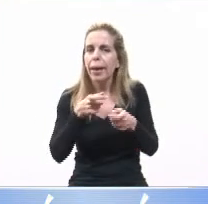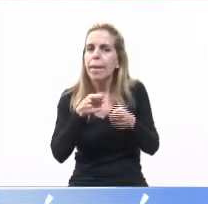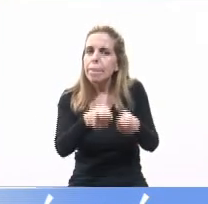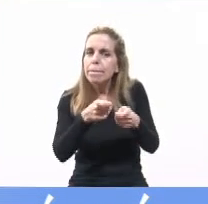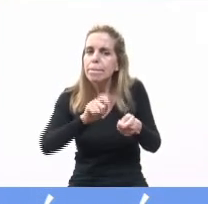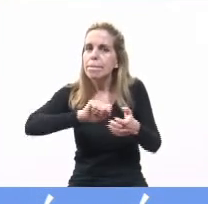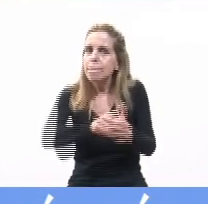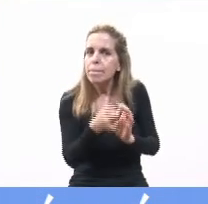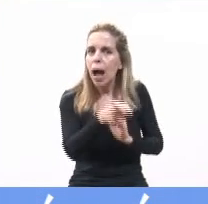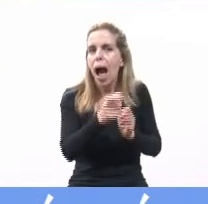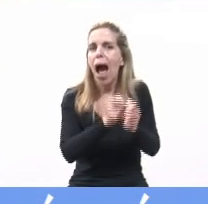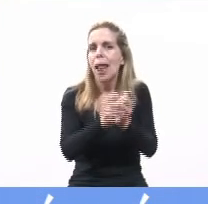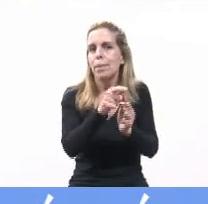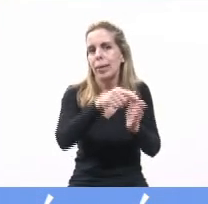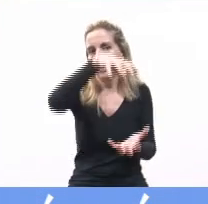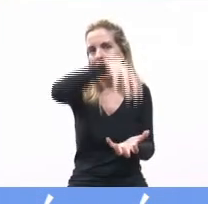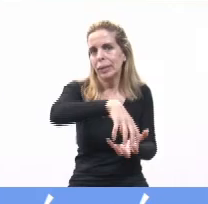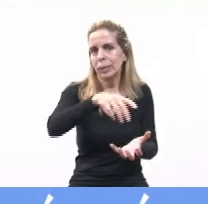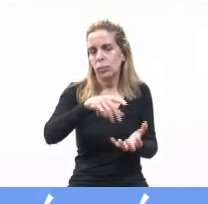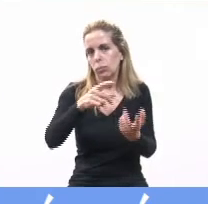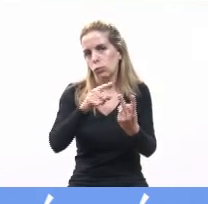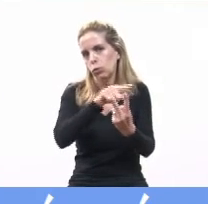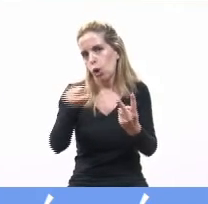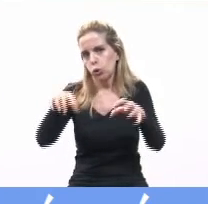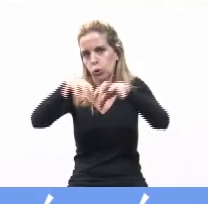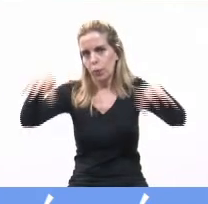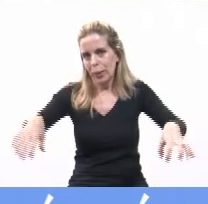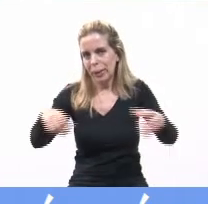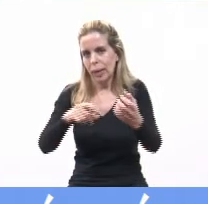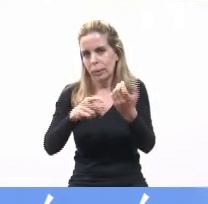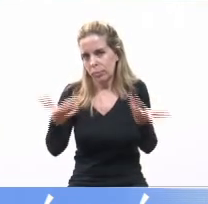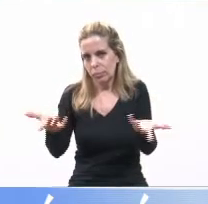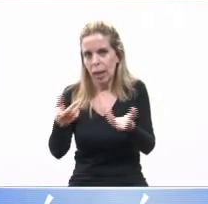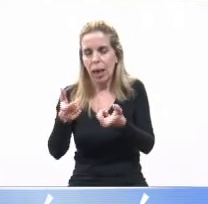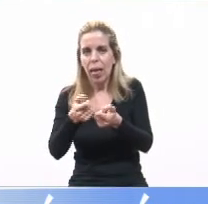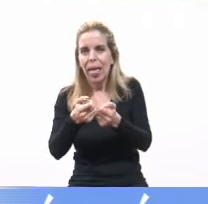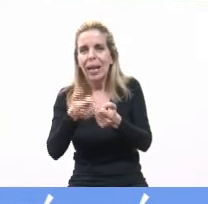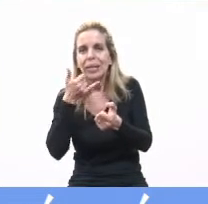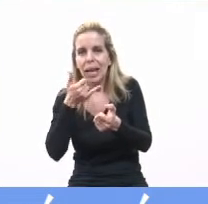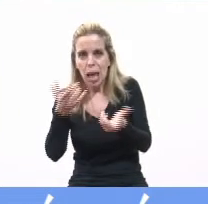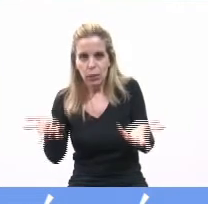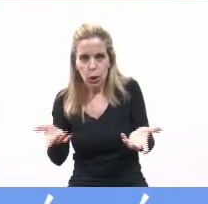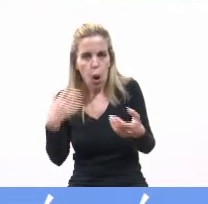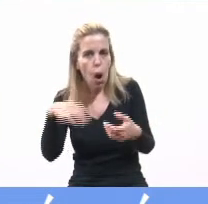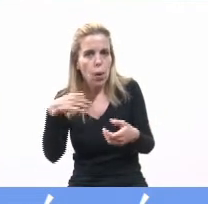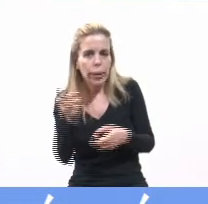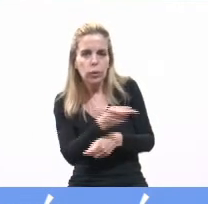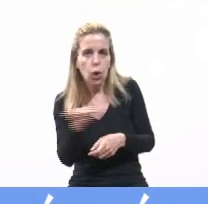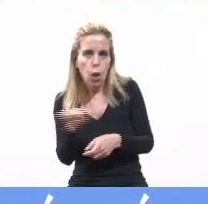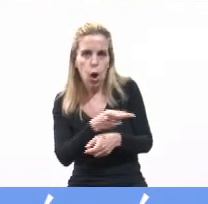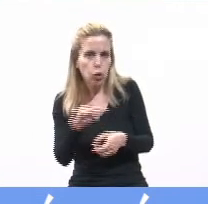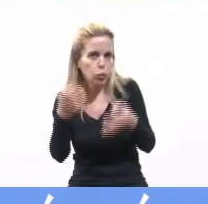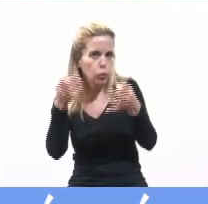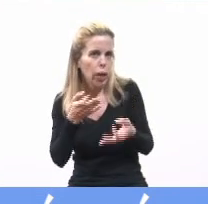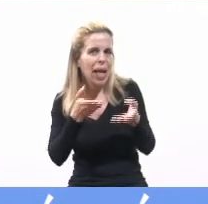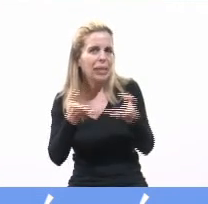obligue a estas empresas monopólicas, se las obligue a dar un buen servicio. Porque ya le